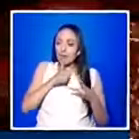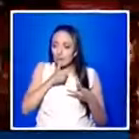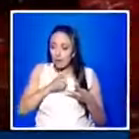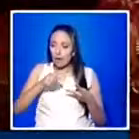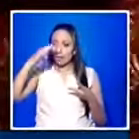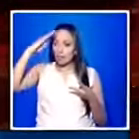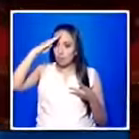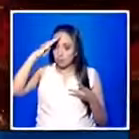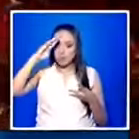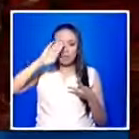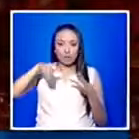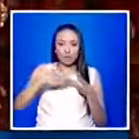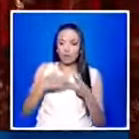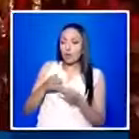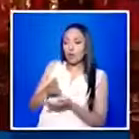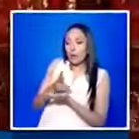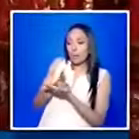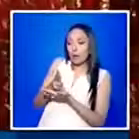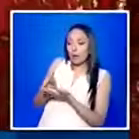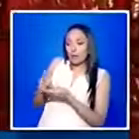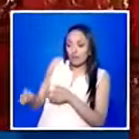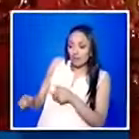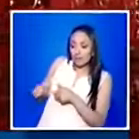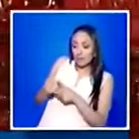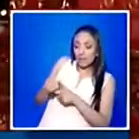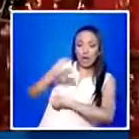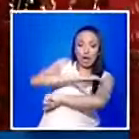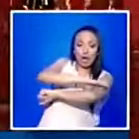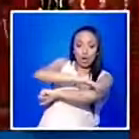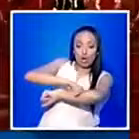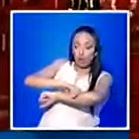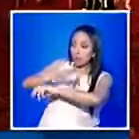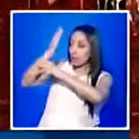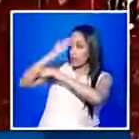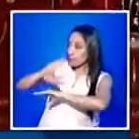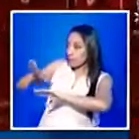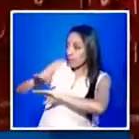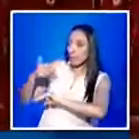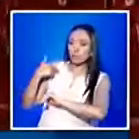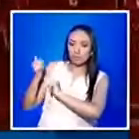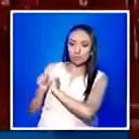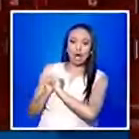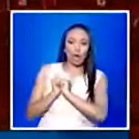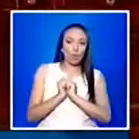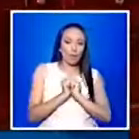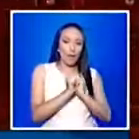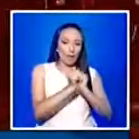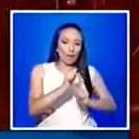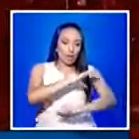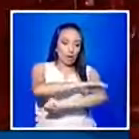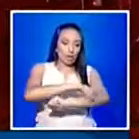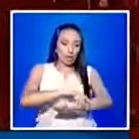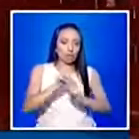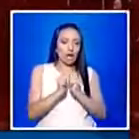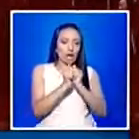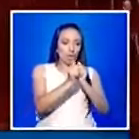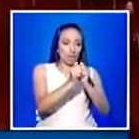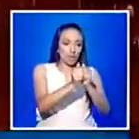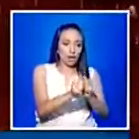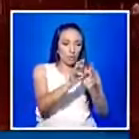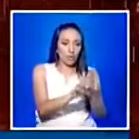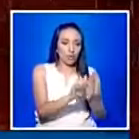el parqueadero cercano es la ronda, así que una vez finalizada la ruta, nosotros estamos comprometidos con la ciudadanía, les acompañamos hasta